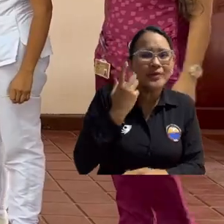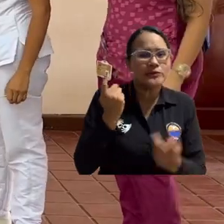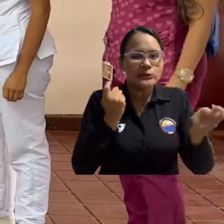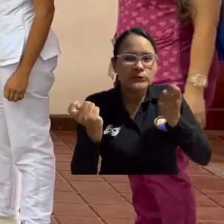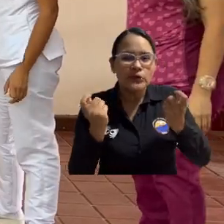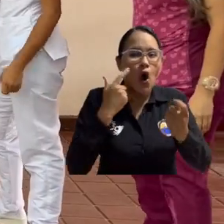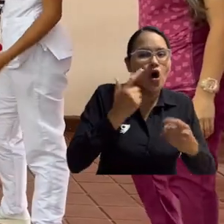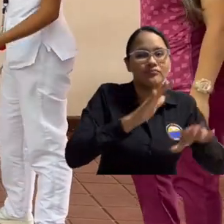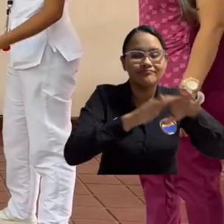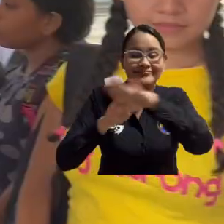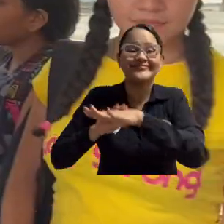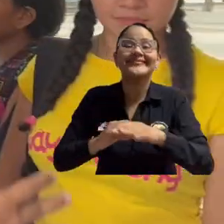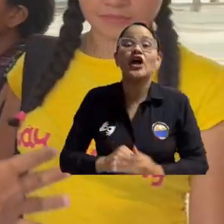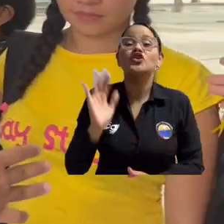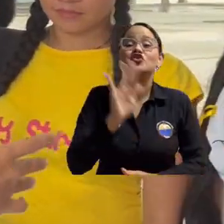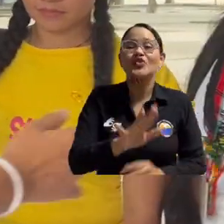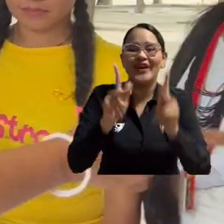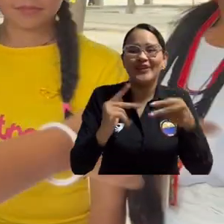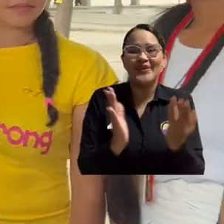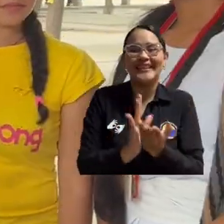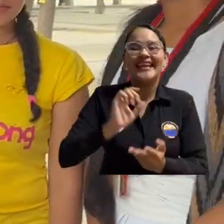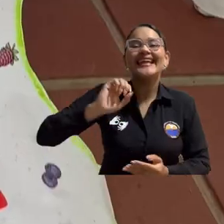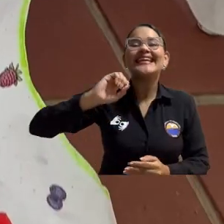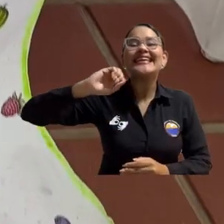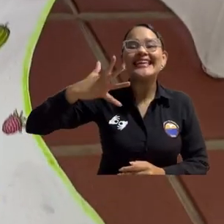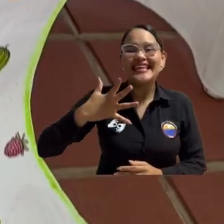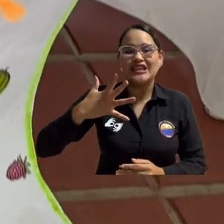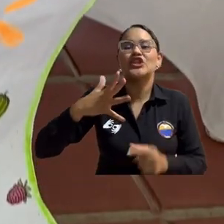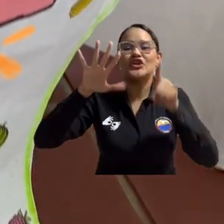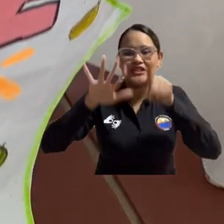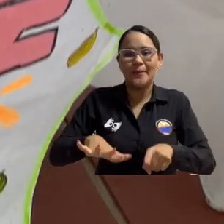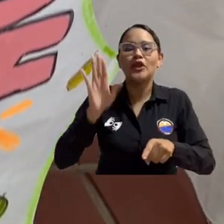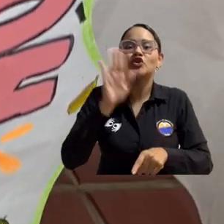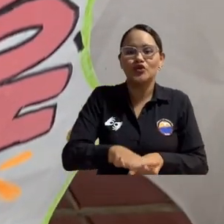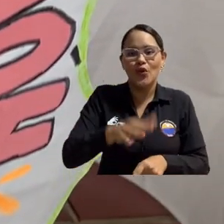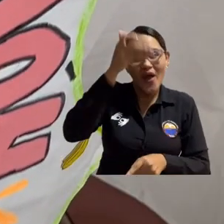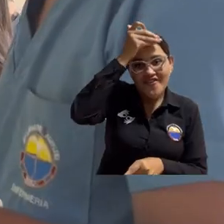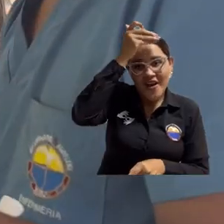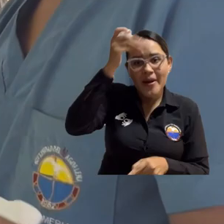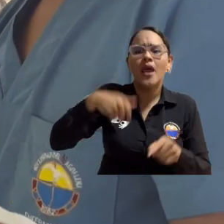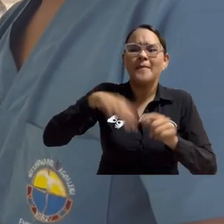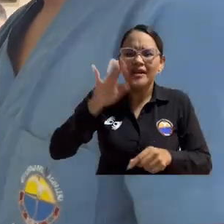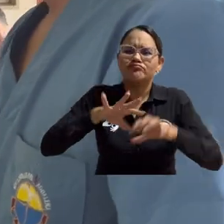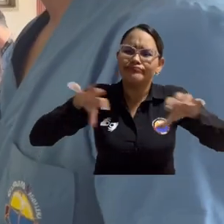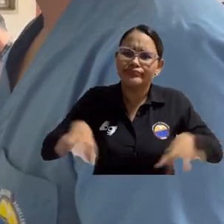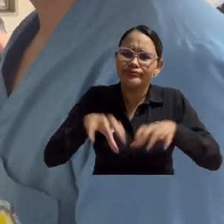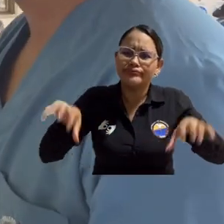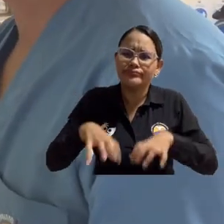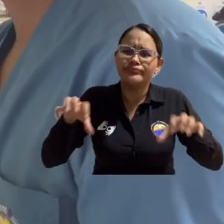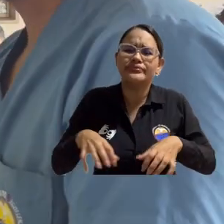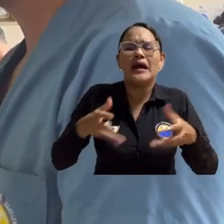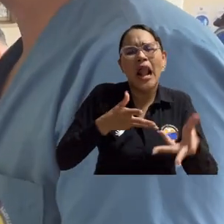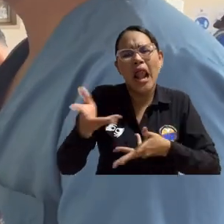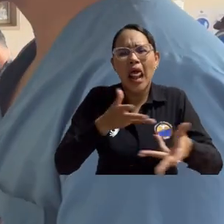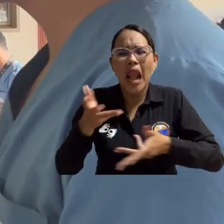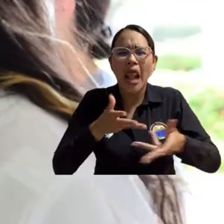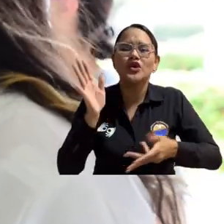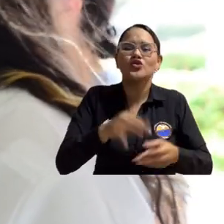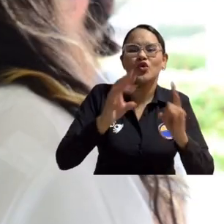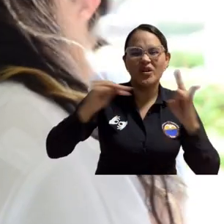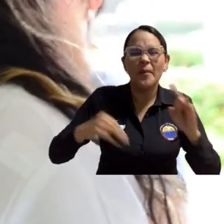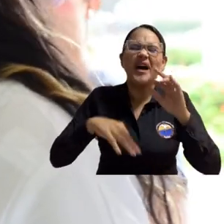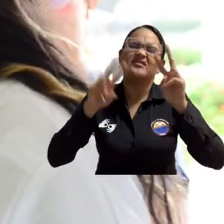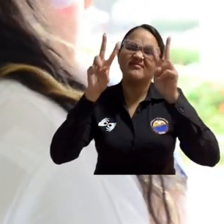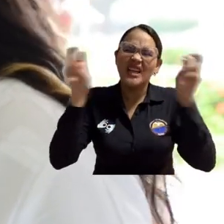de quinto semestre del programa de enfermería tomaron el liderazgo y organizaron una actividad académica en el campus universitario para educar sobre las enfermedades